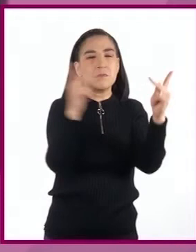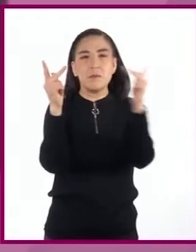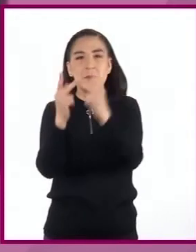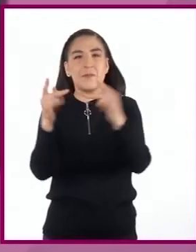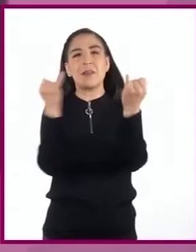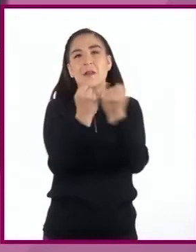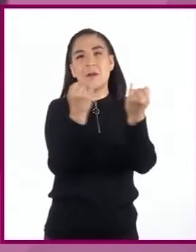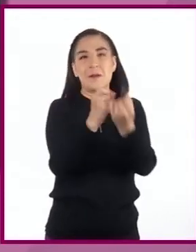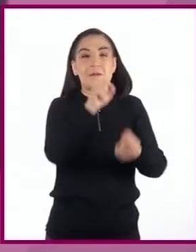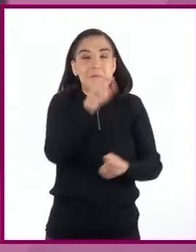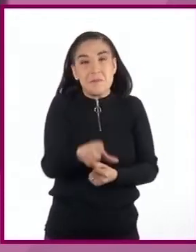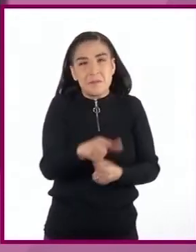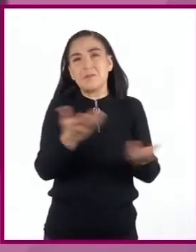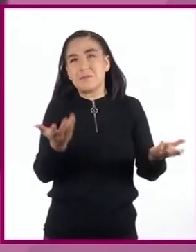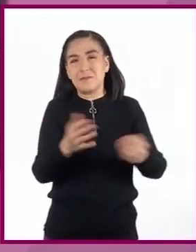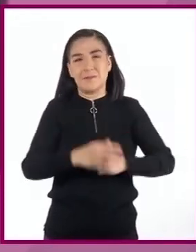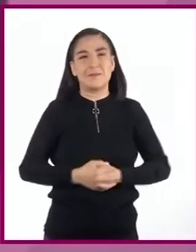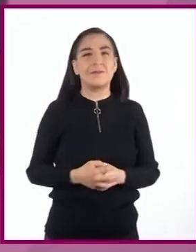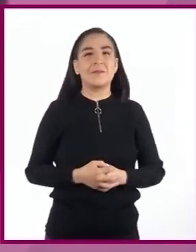son congruentes entre sí.